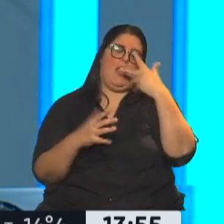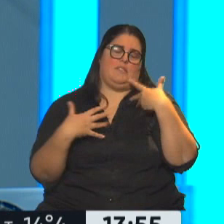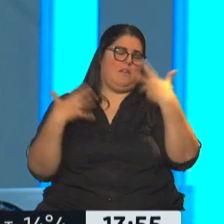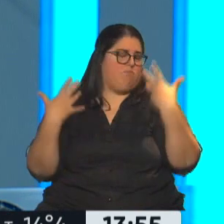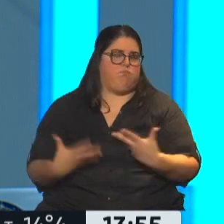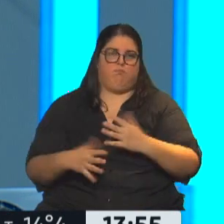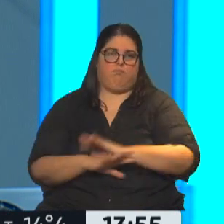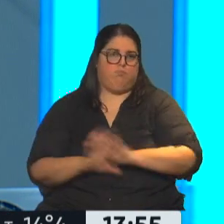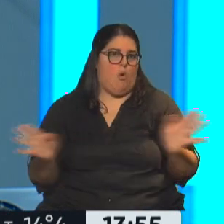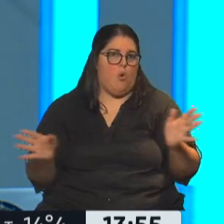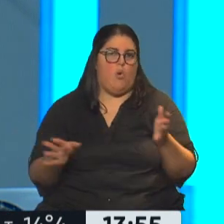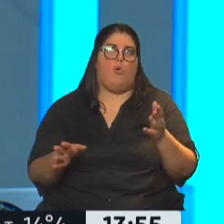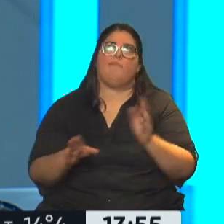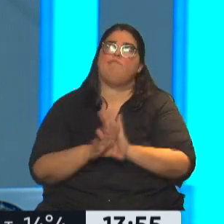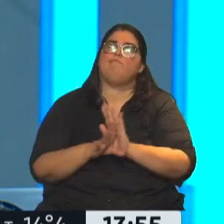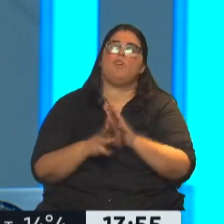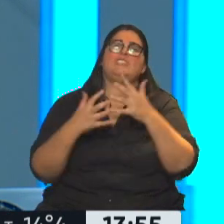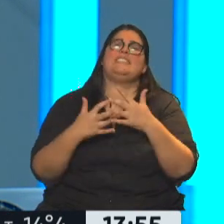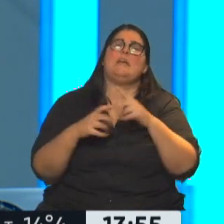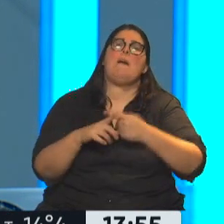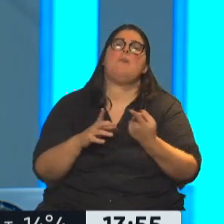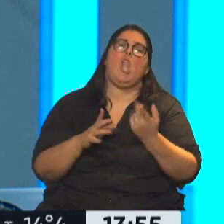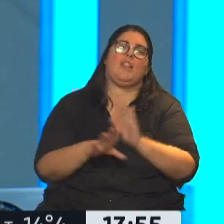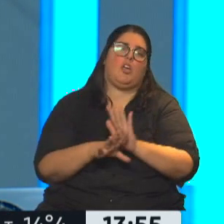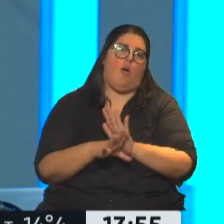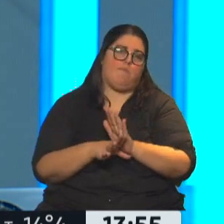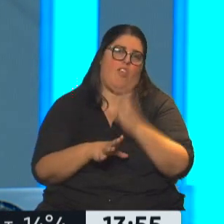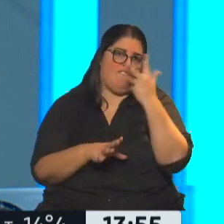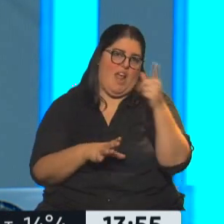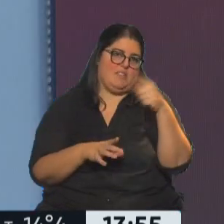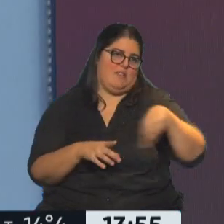hacia, ¿cómo decirlo?, ¿no?, el sistema político, al menos en Francia. Bien, nos vamos rápido.